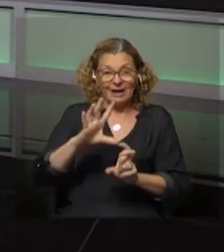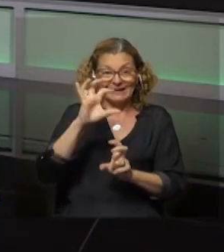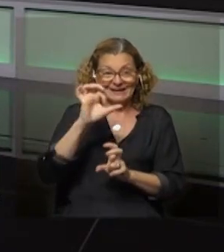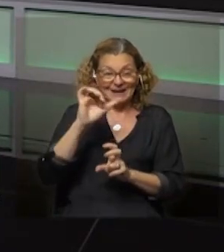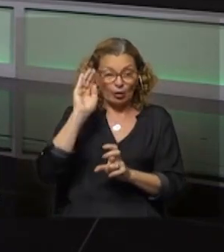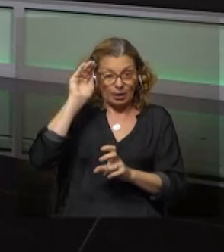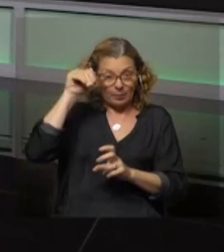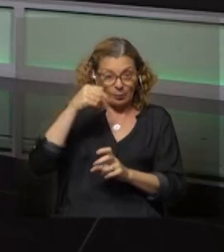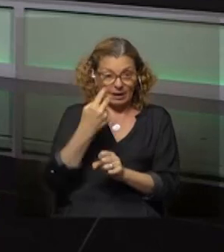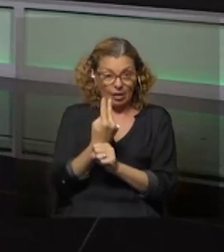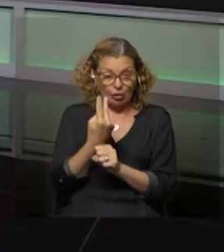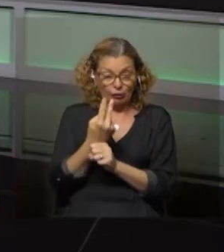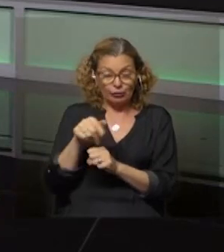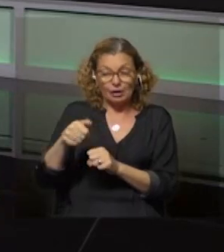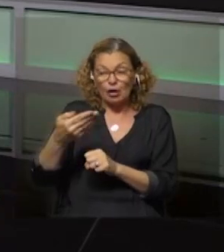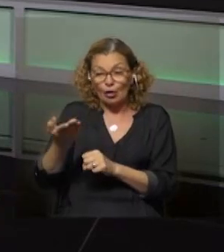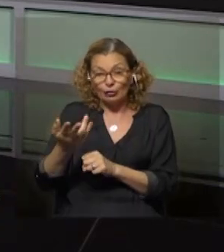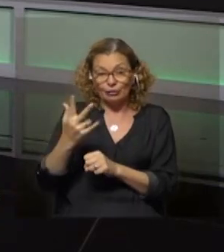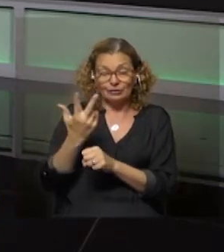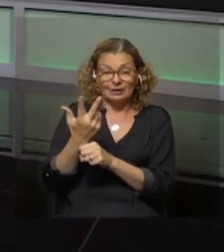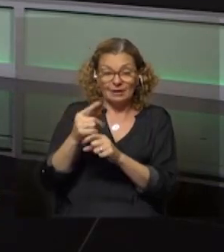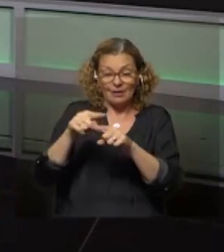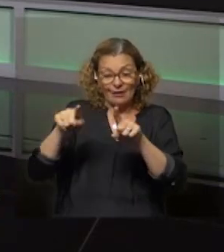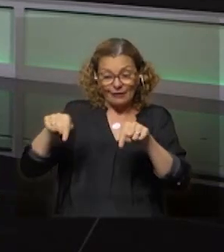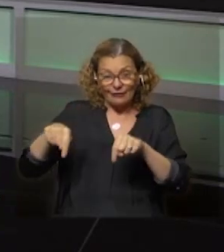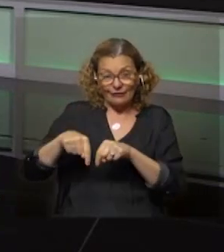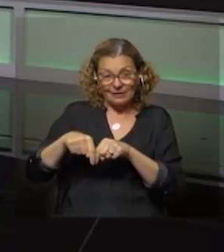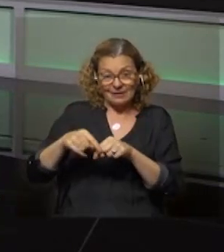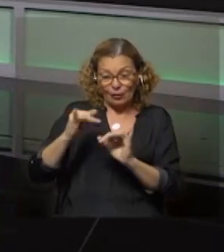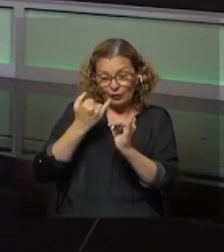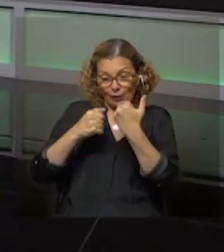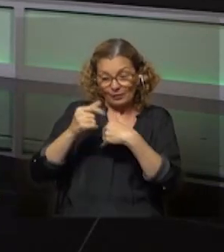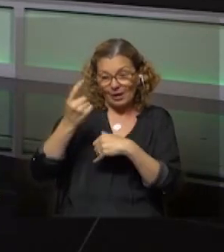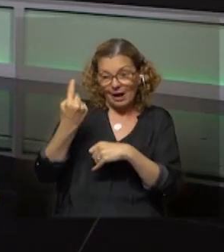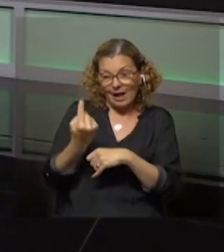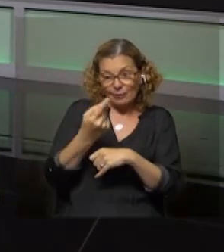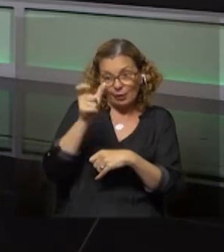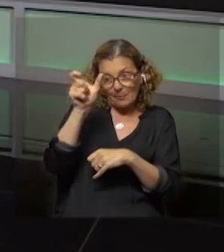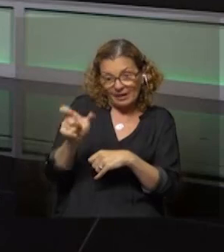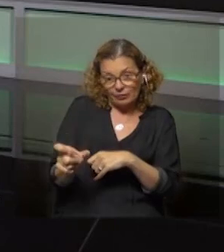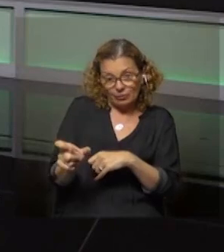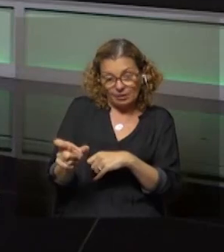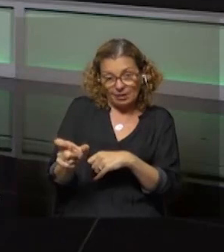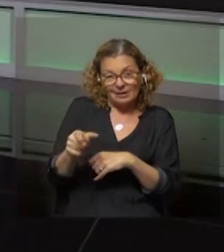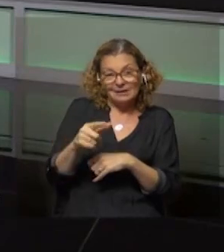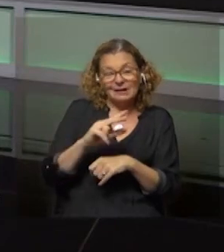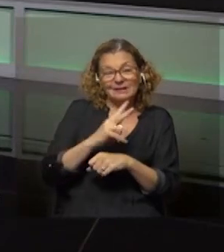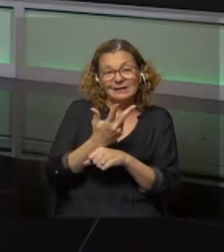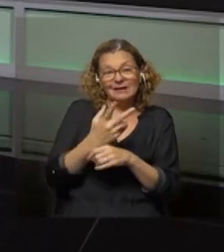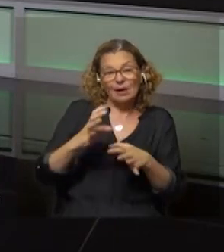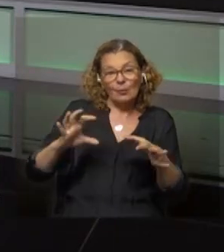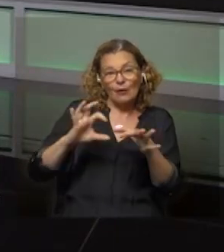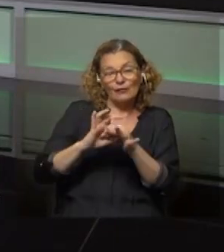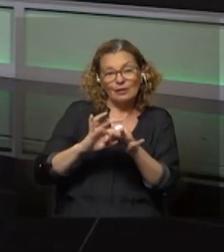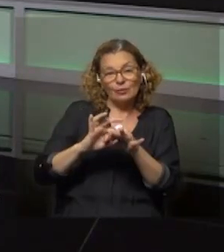senadores de la República y la solicitud de fichas de la generación de estas fichas con información personal astesiano y la tercera tiene que ver con los vínculos